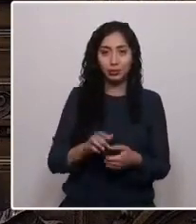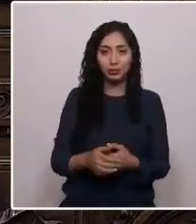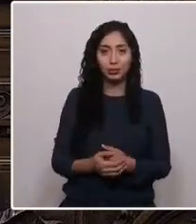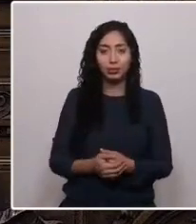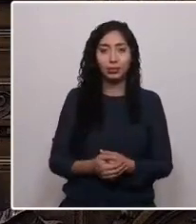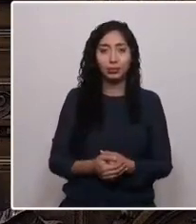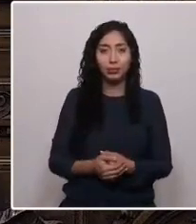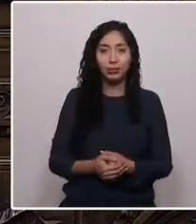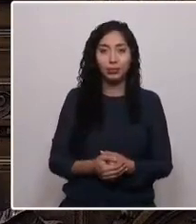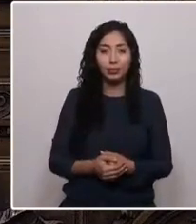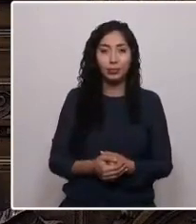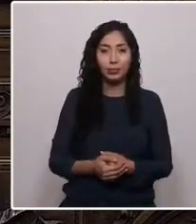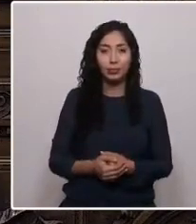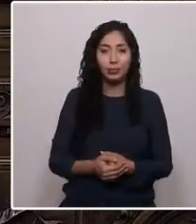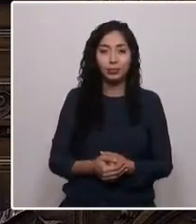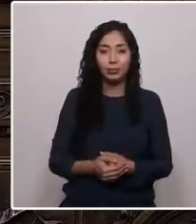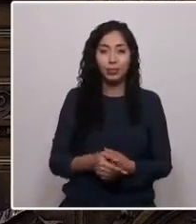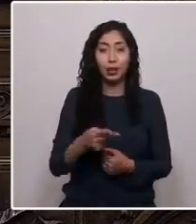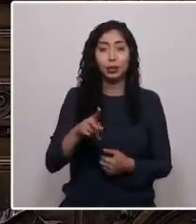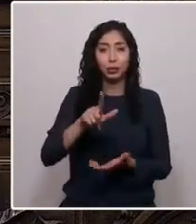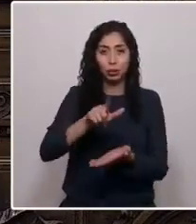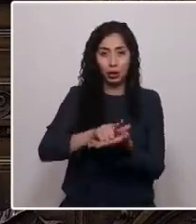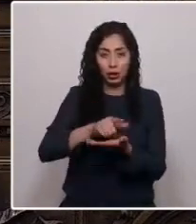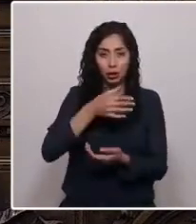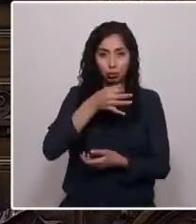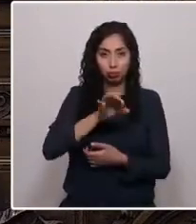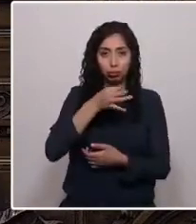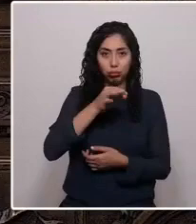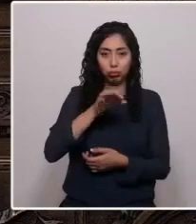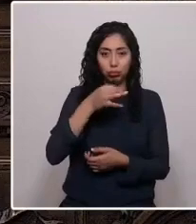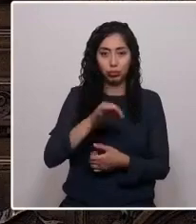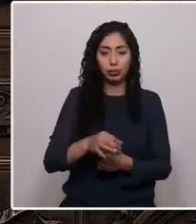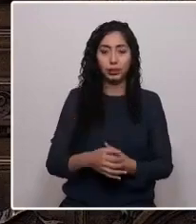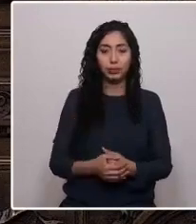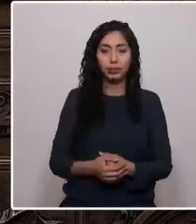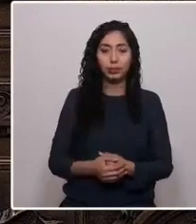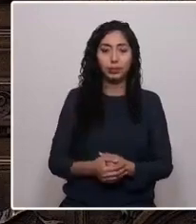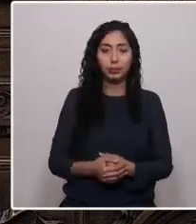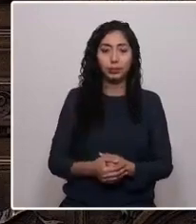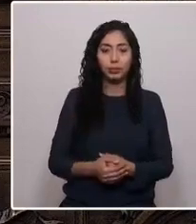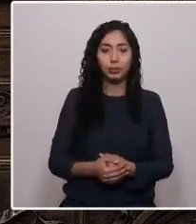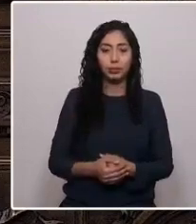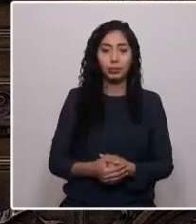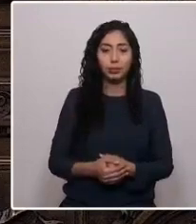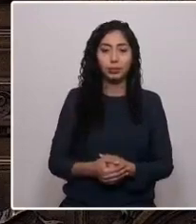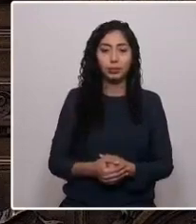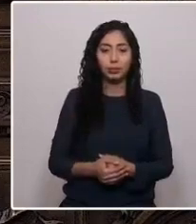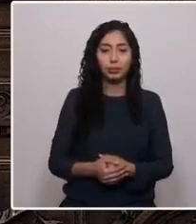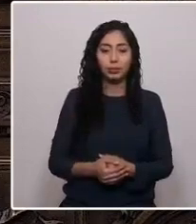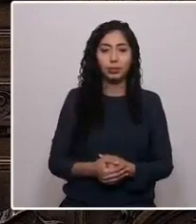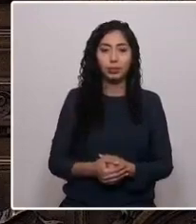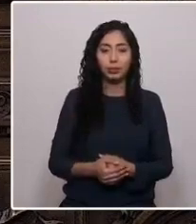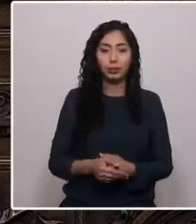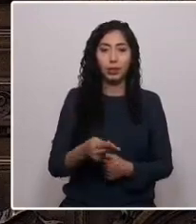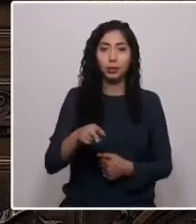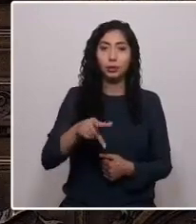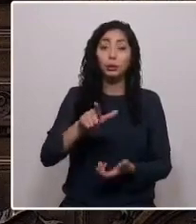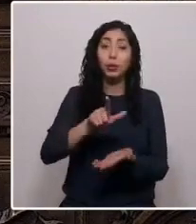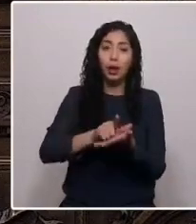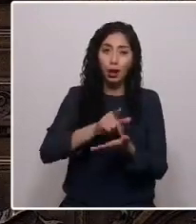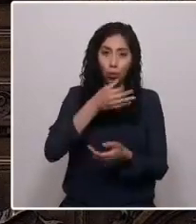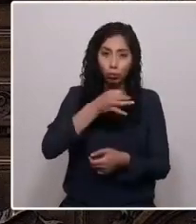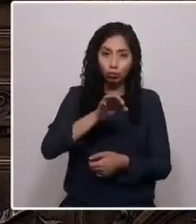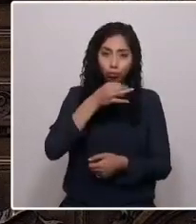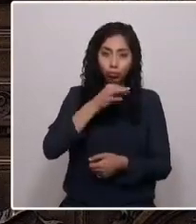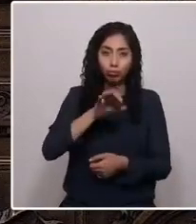está oscuro mata a Maohi airoto y te Moana Nui Tahoe mañana está si